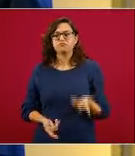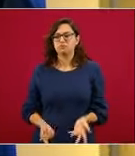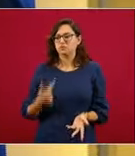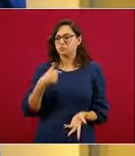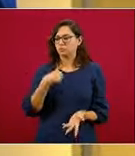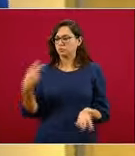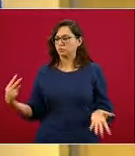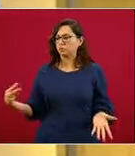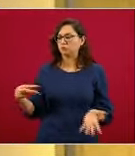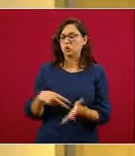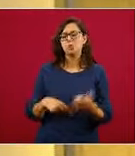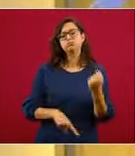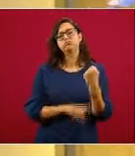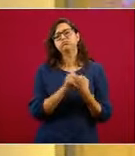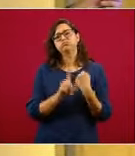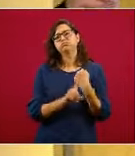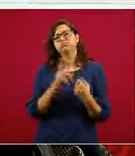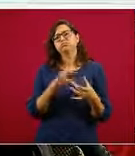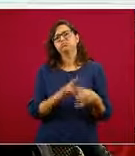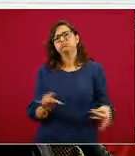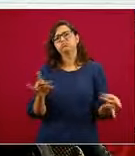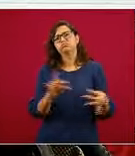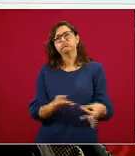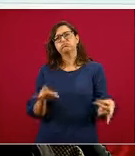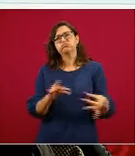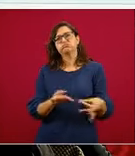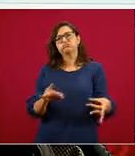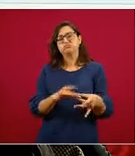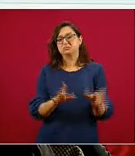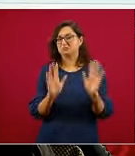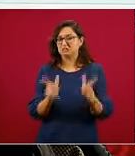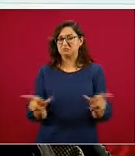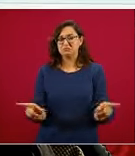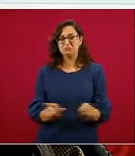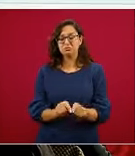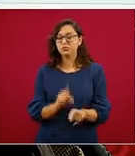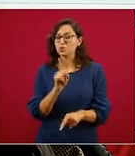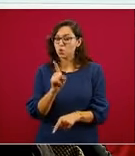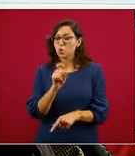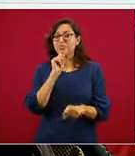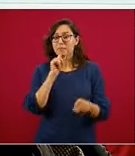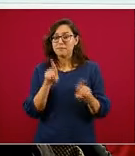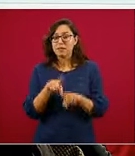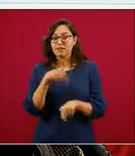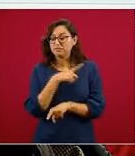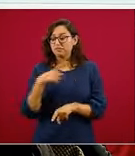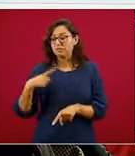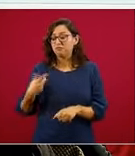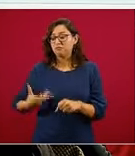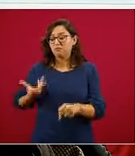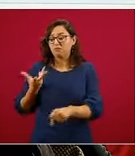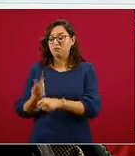hablarles del problema. La solución es la Estrategia Nacional para la Prevención de las Adicciones, Juntos por la